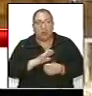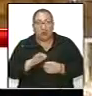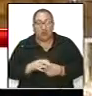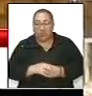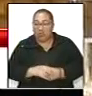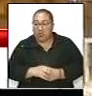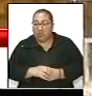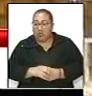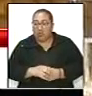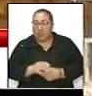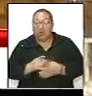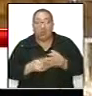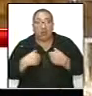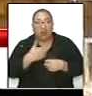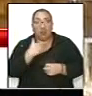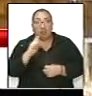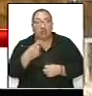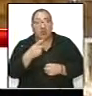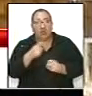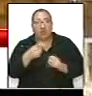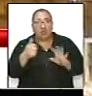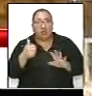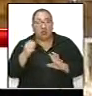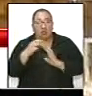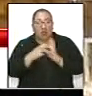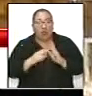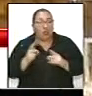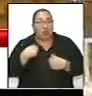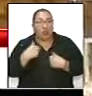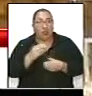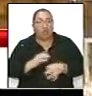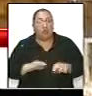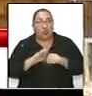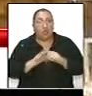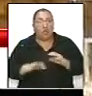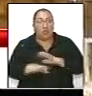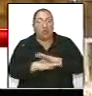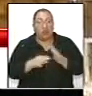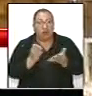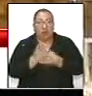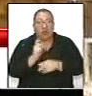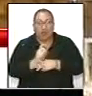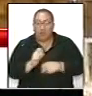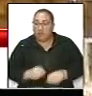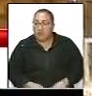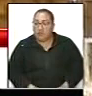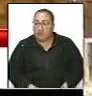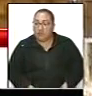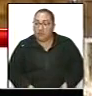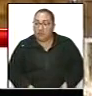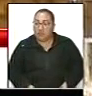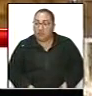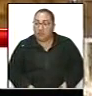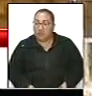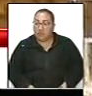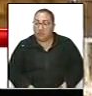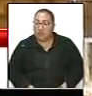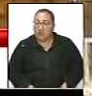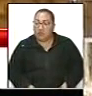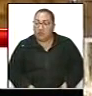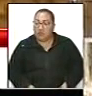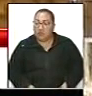son las mejores, 1.016 programas que no cumplían con las condiciones básicas de calidad. Lo mismo en términos de establecimientos